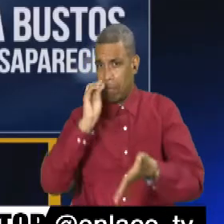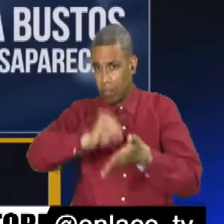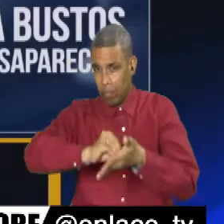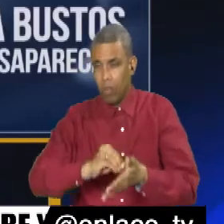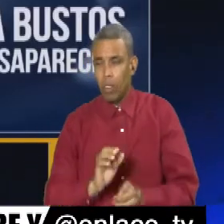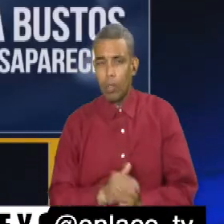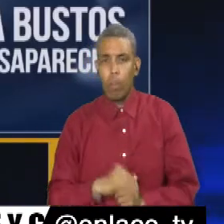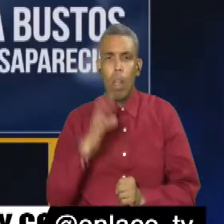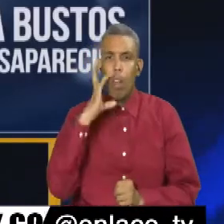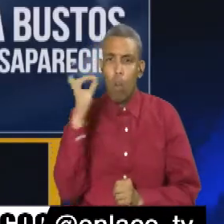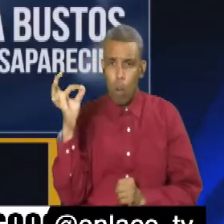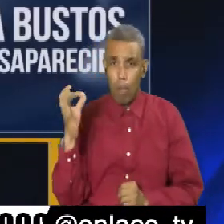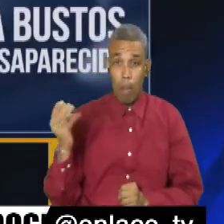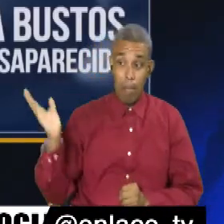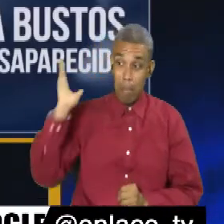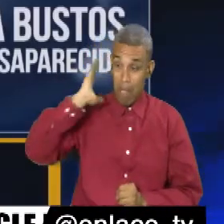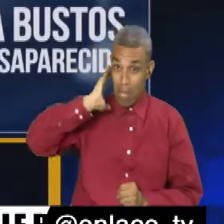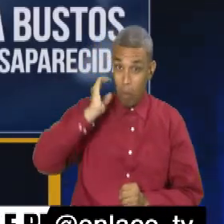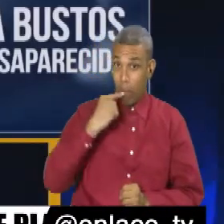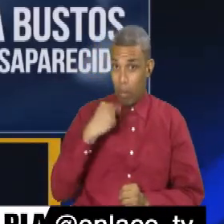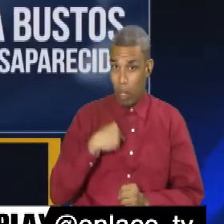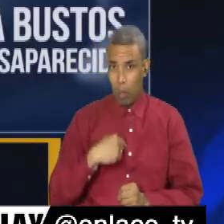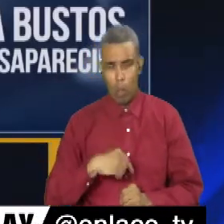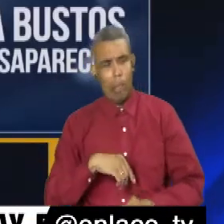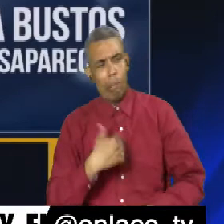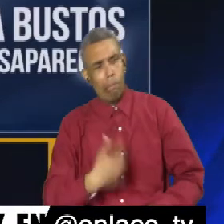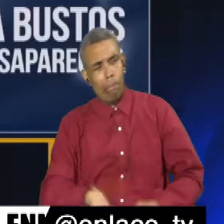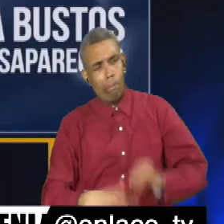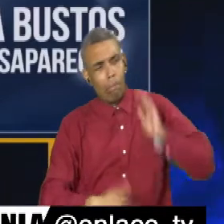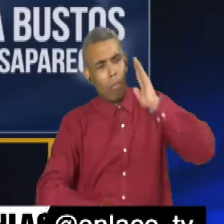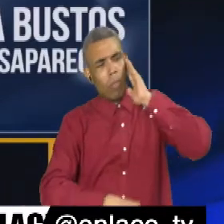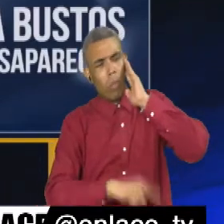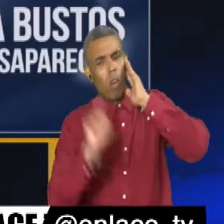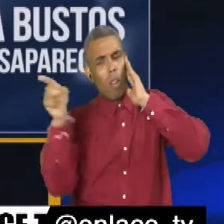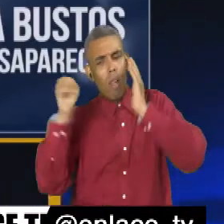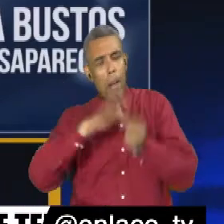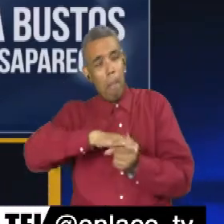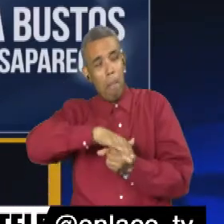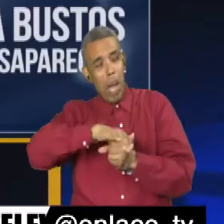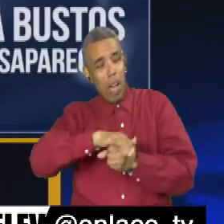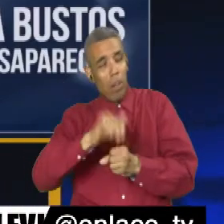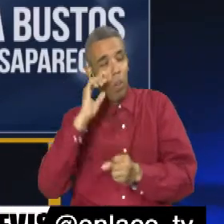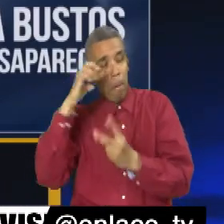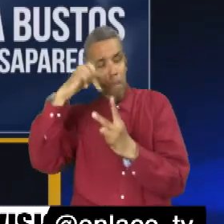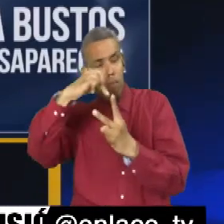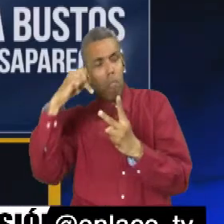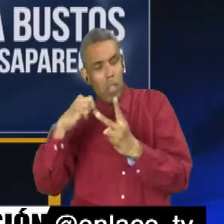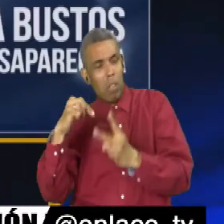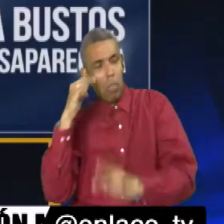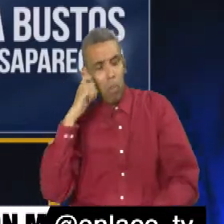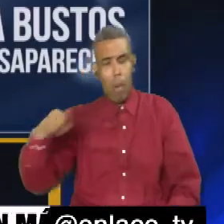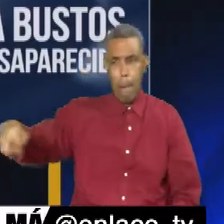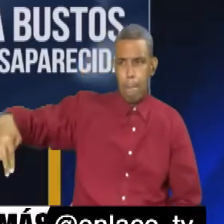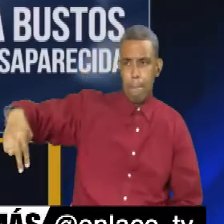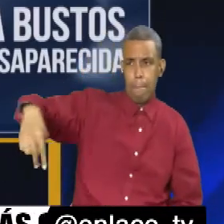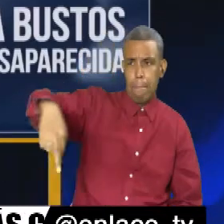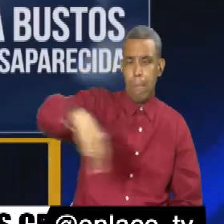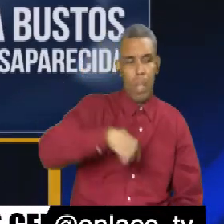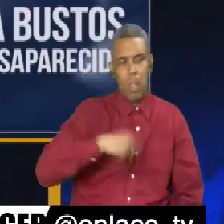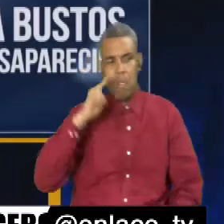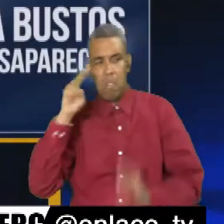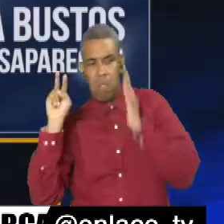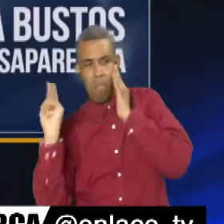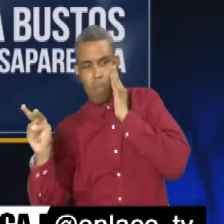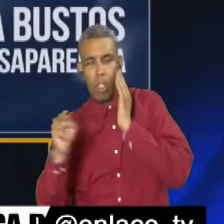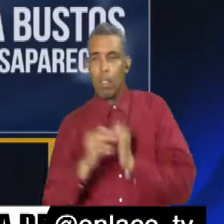que la había visto por los lados del Progreso, vía Pozo 7, por lo del 1, y mi mamá fue y la buscó 2 días, pero no